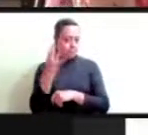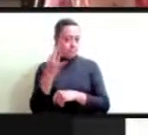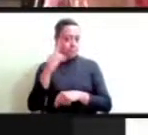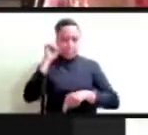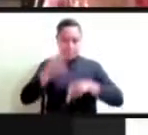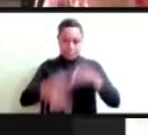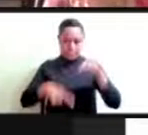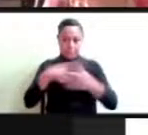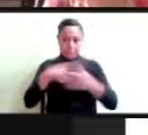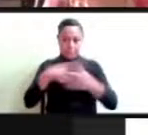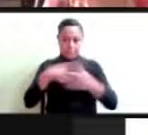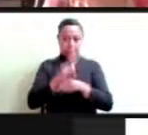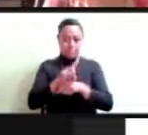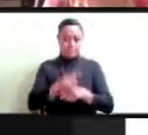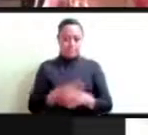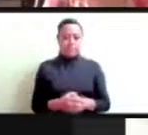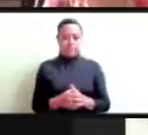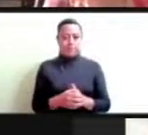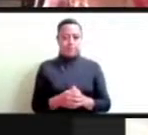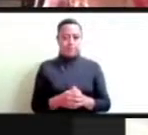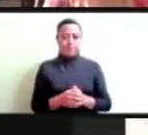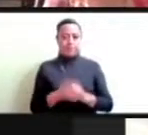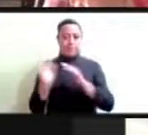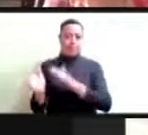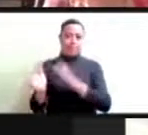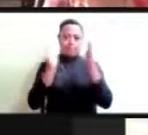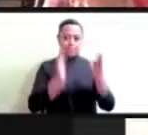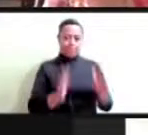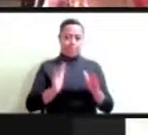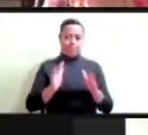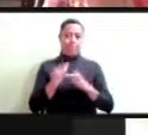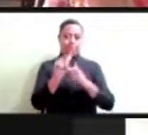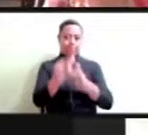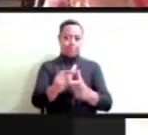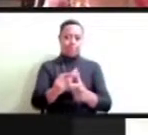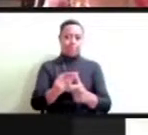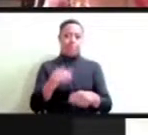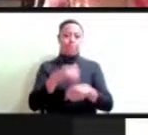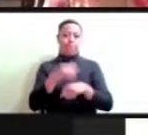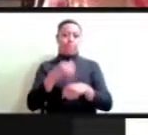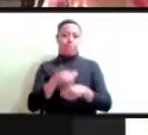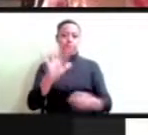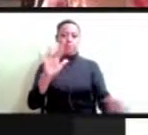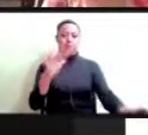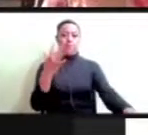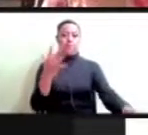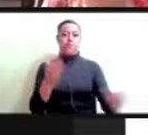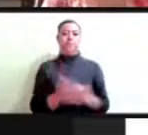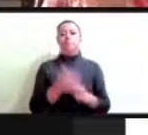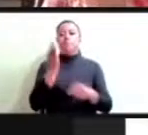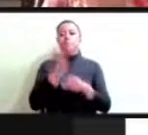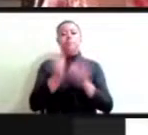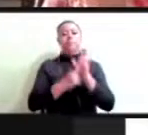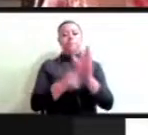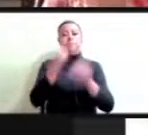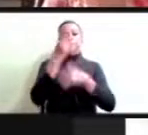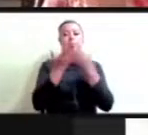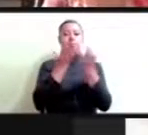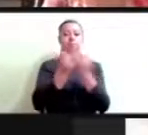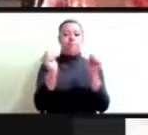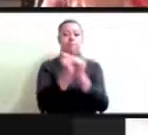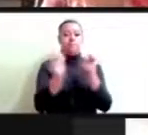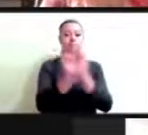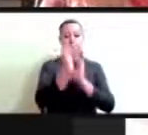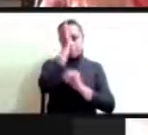del día. Vamos a pasar al numeral 55. Para presentar una proposición con punto de acuerdo de urgente y